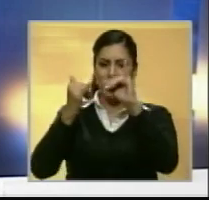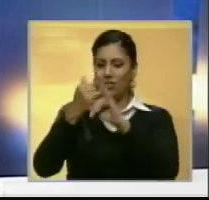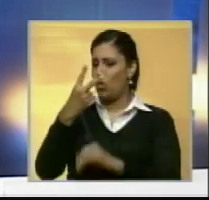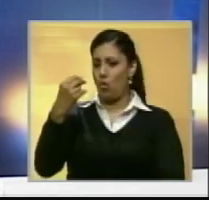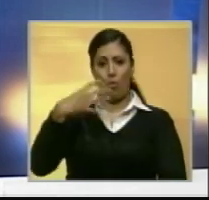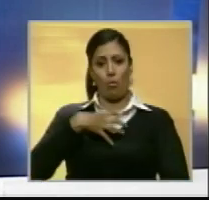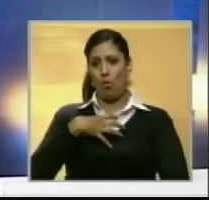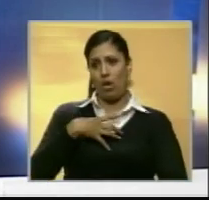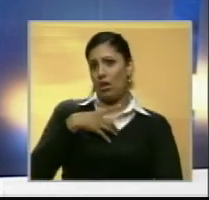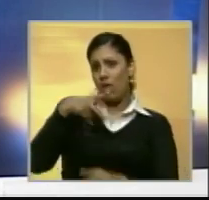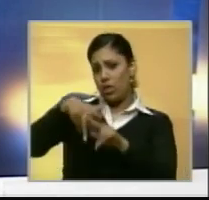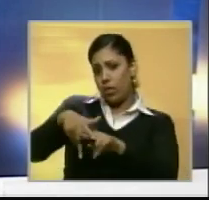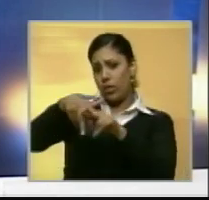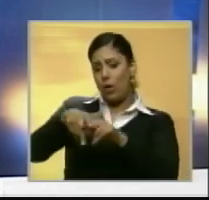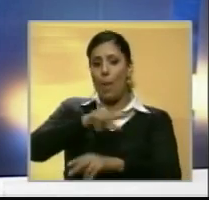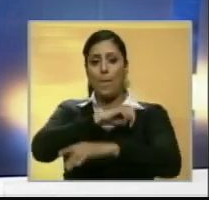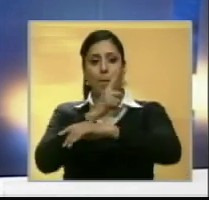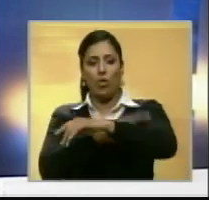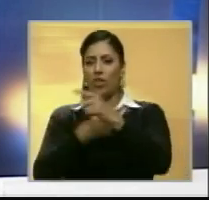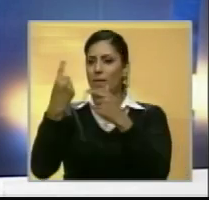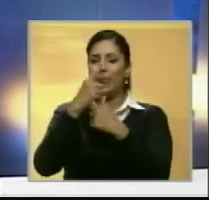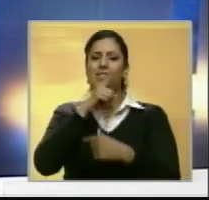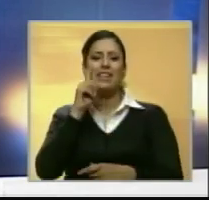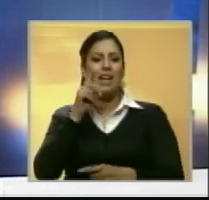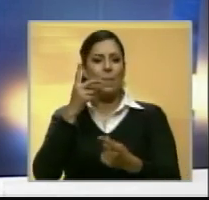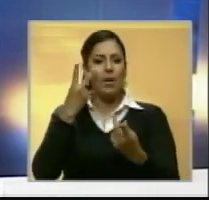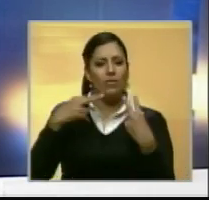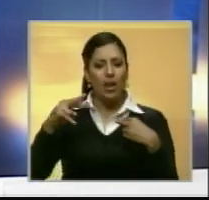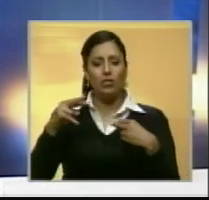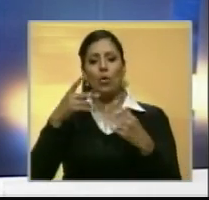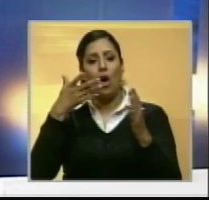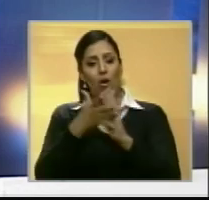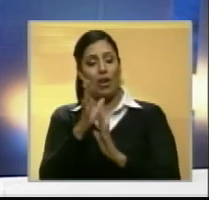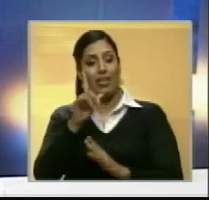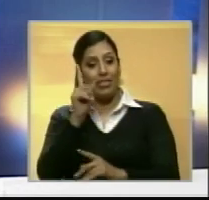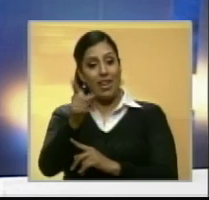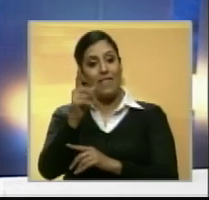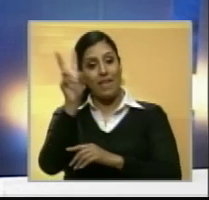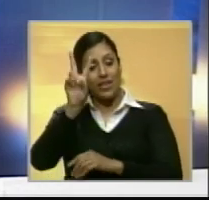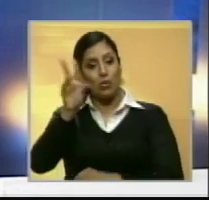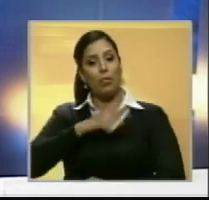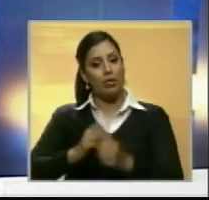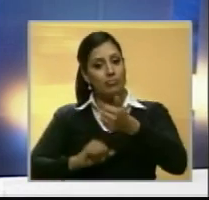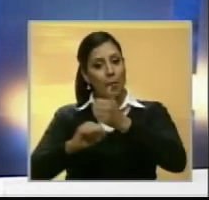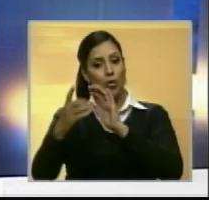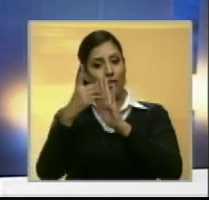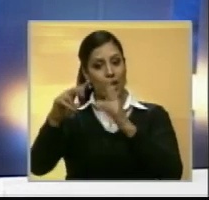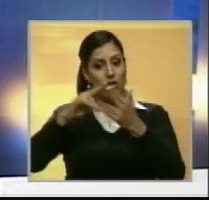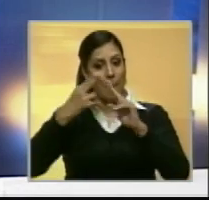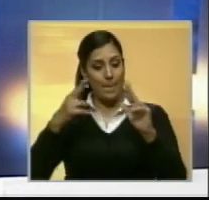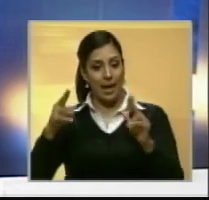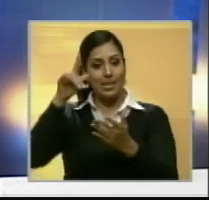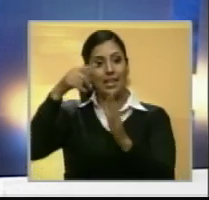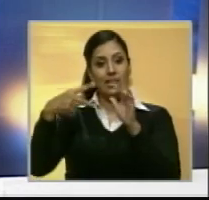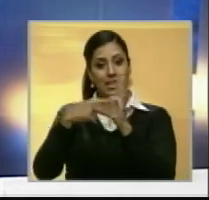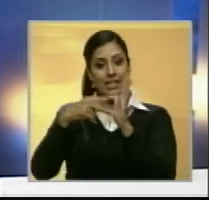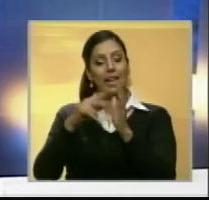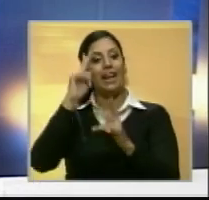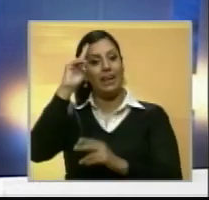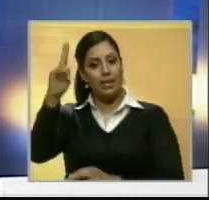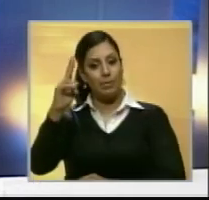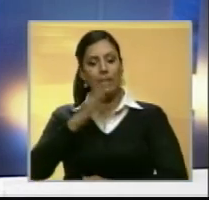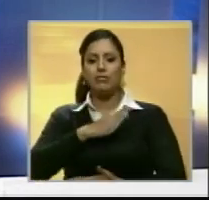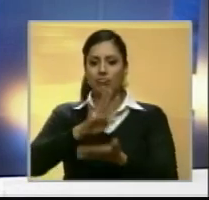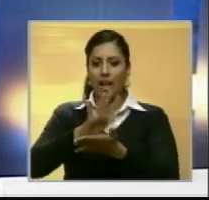no puede seguir sometida a poderes que calificó como fácticos. Insistió en que Venezuela apoya el derecho a la paz de Siria, respetando